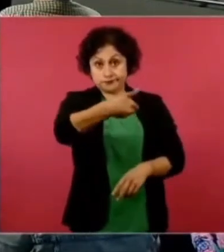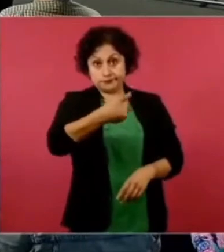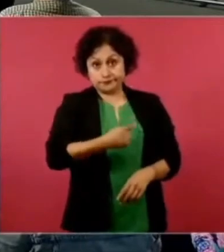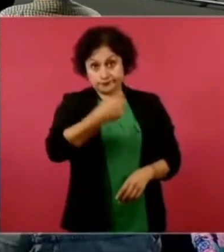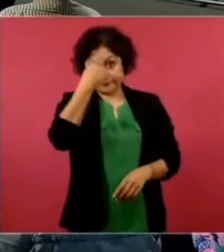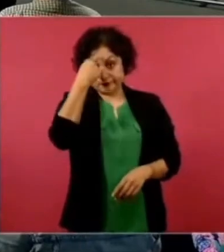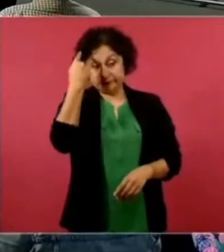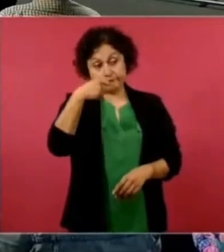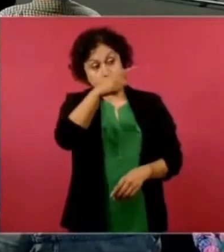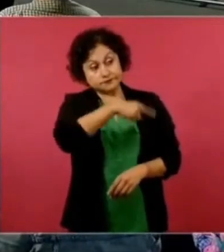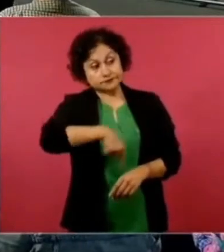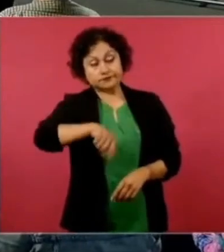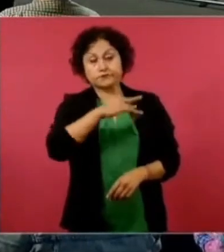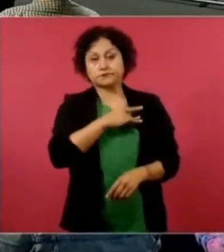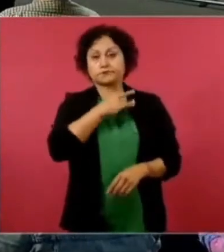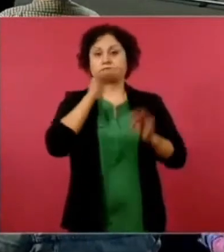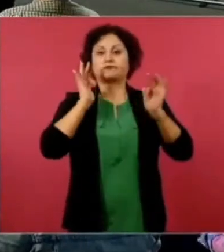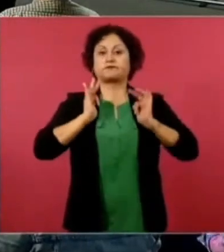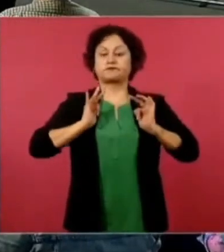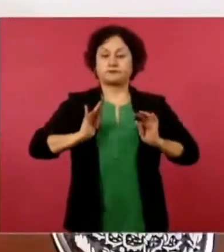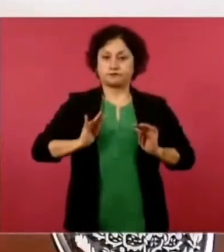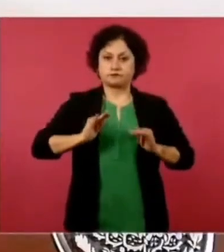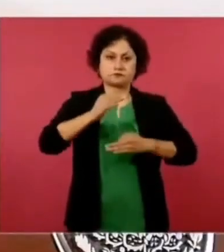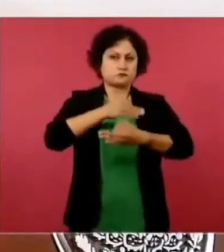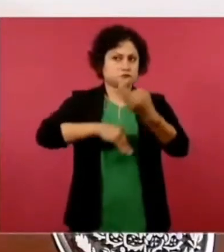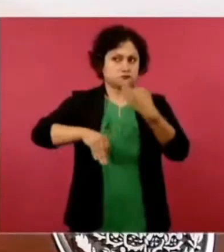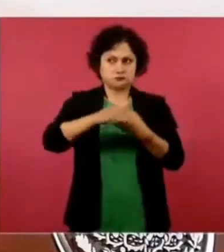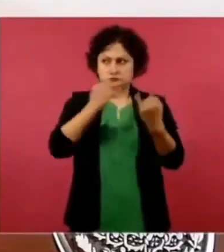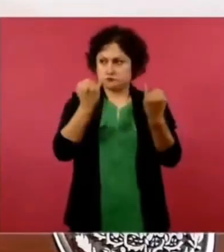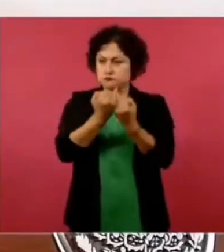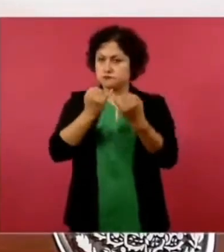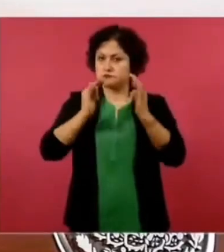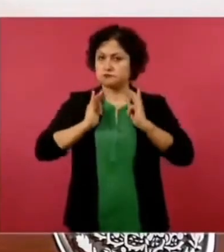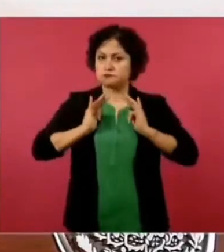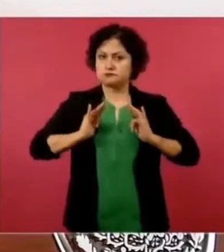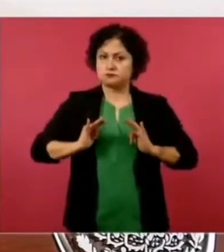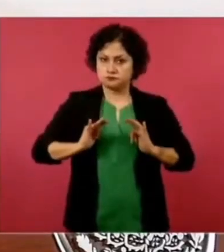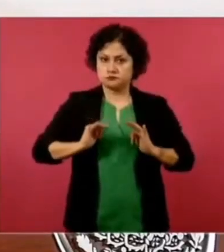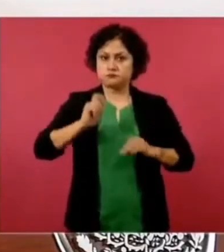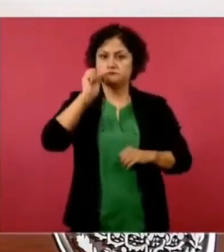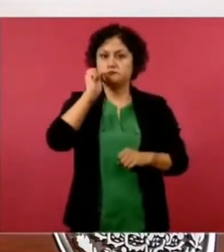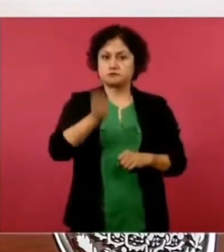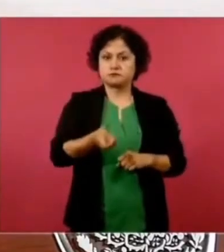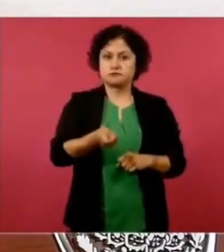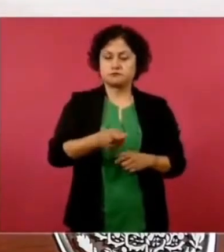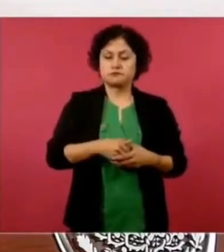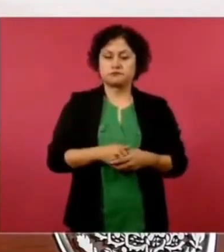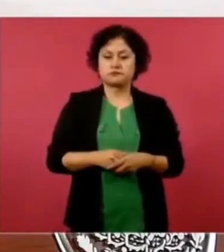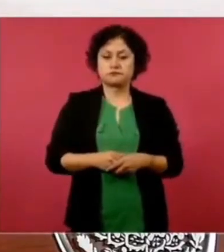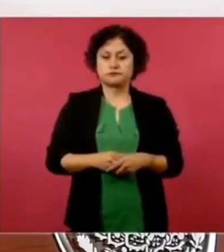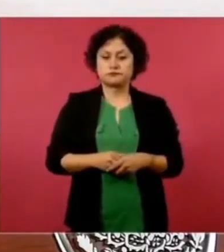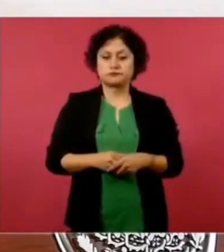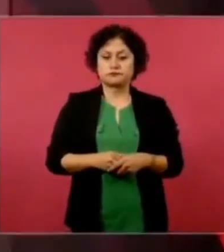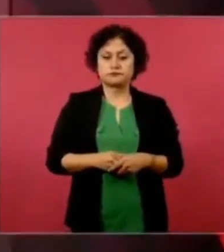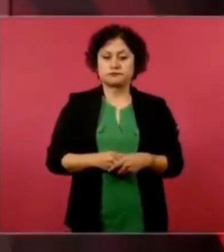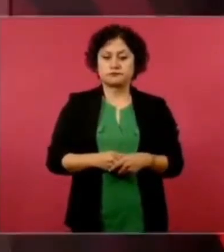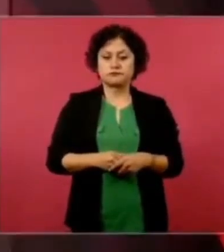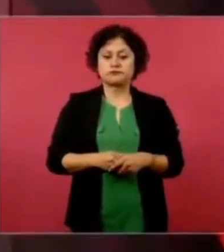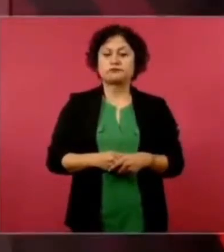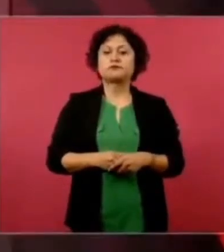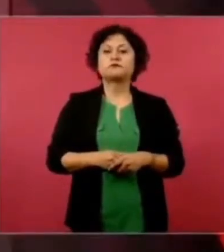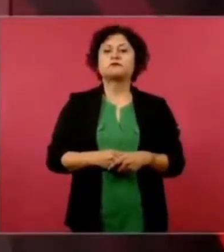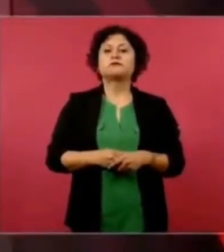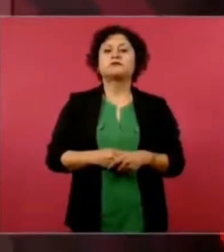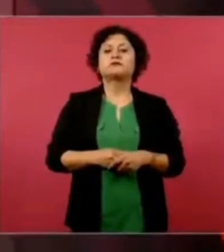tranquilidad de los padres y de todos, este es un